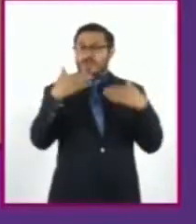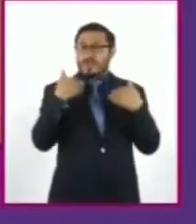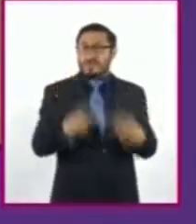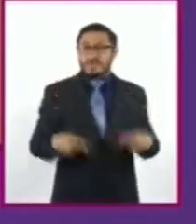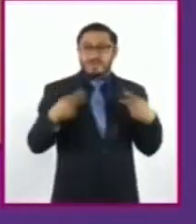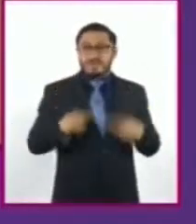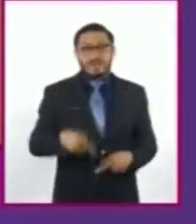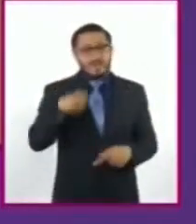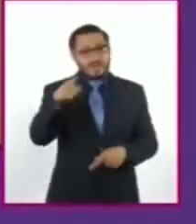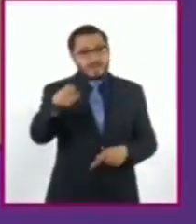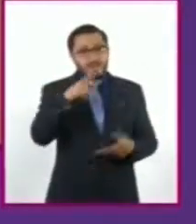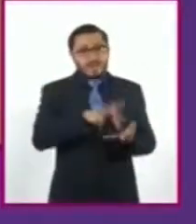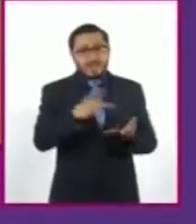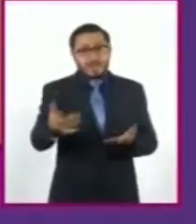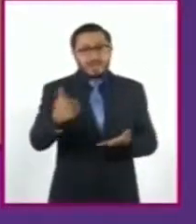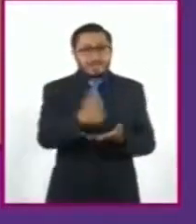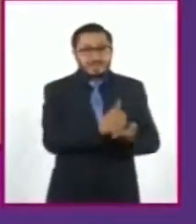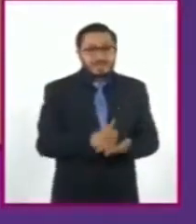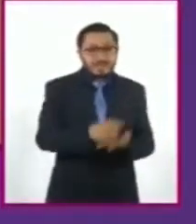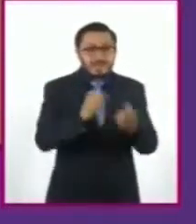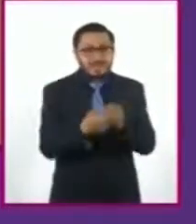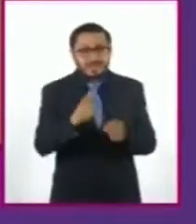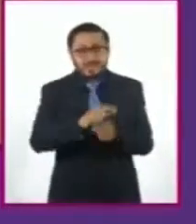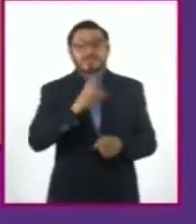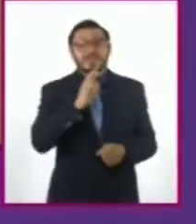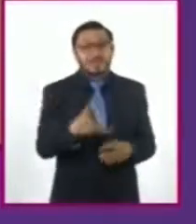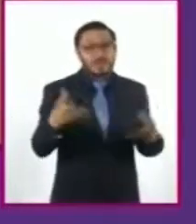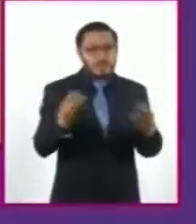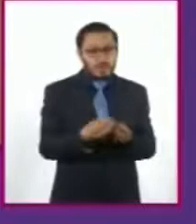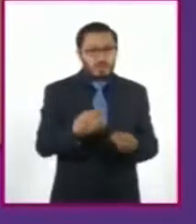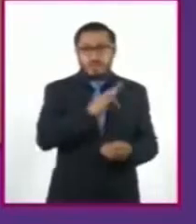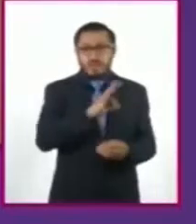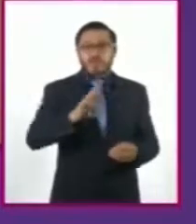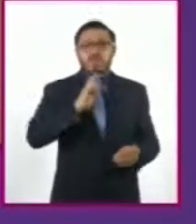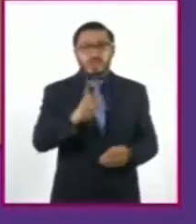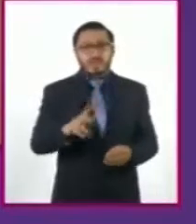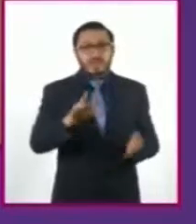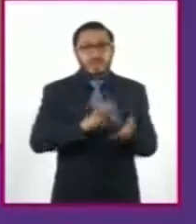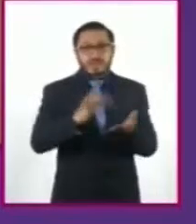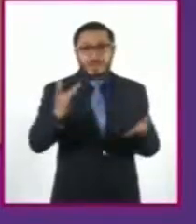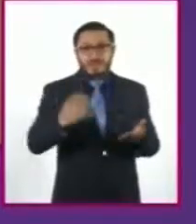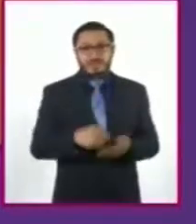va a ser mejor de lo que ya es. Juntos lo podremos lograr. Gracias.